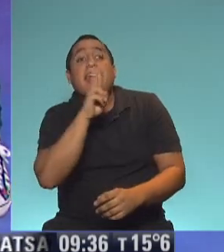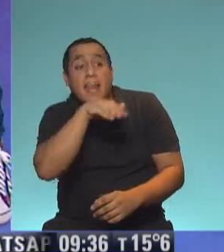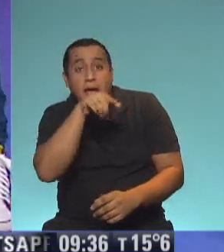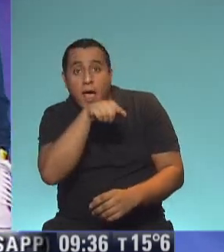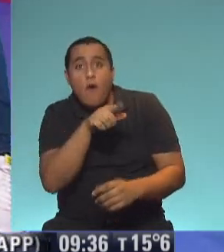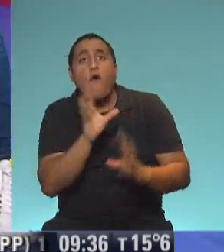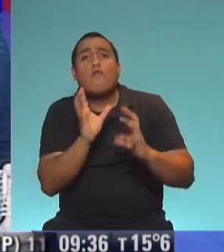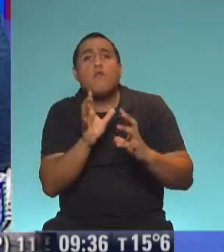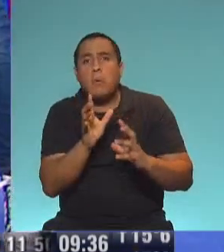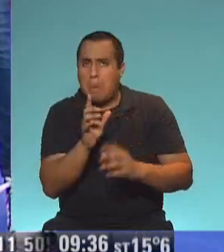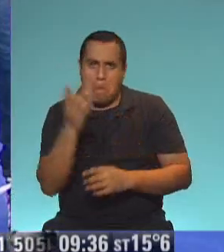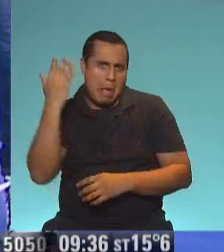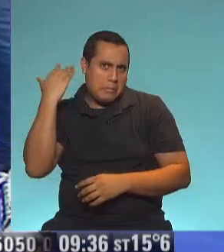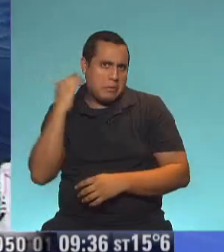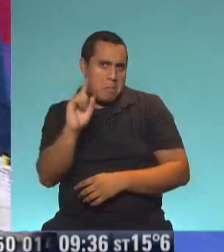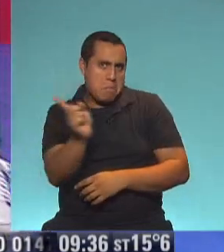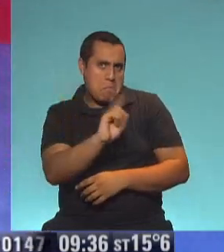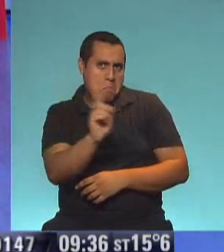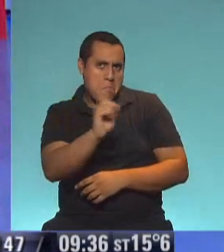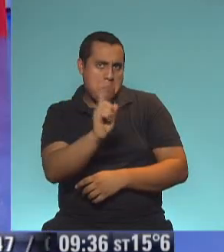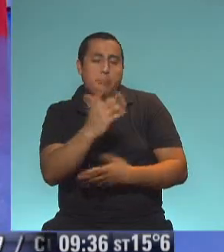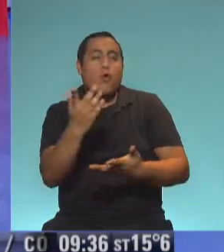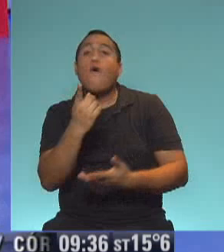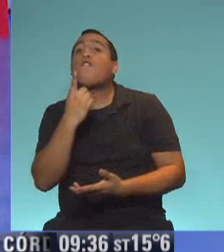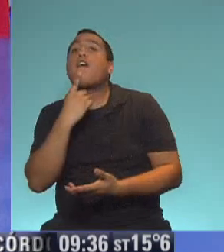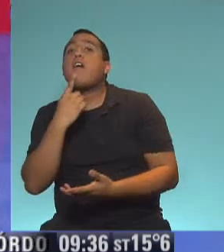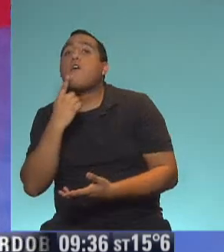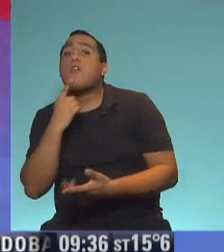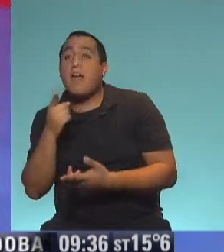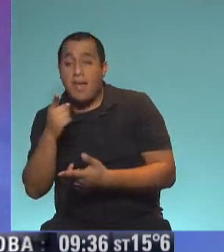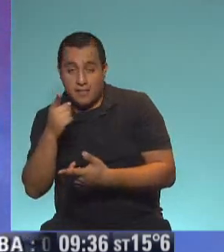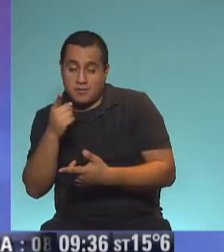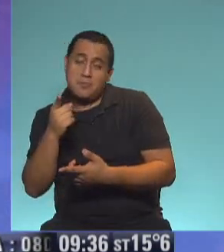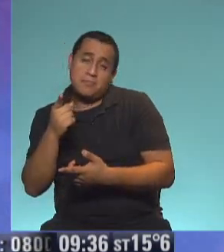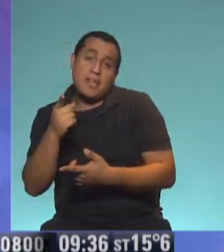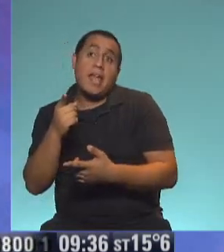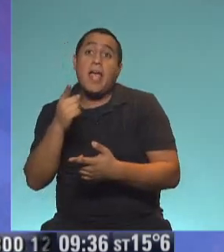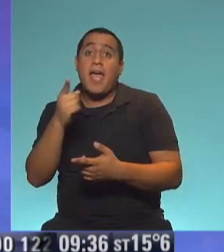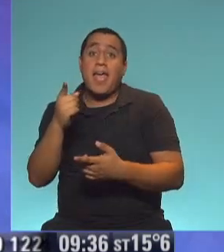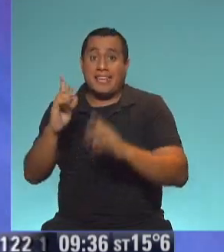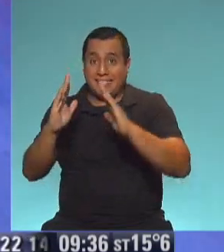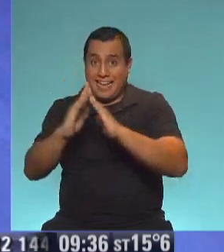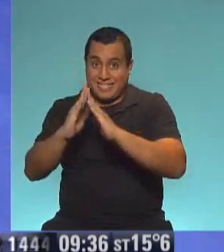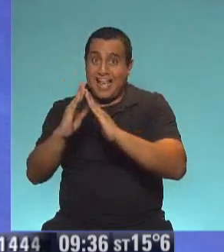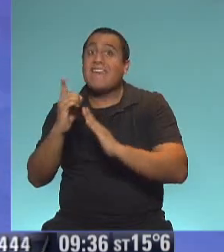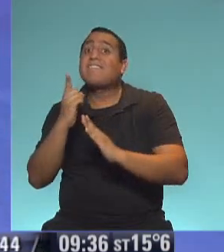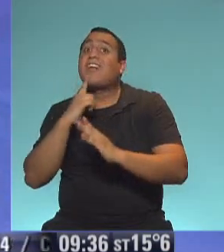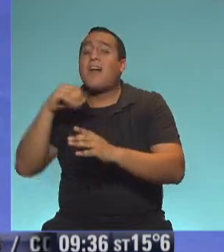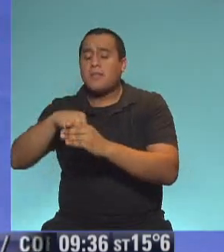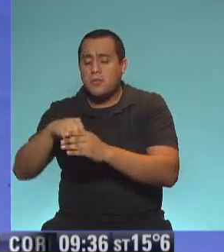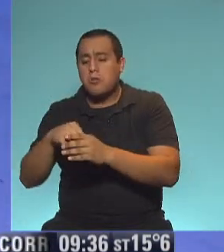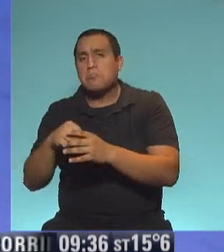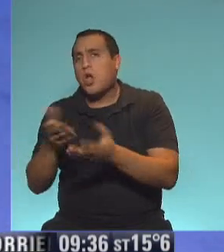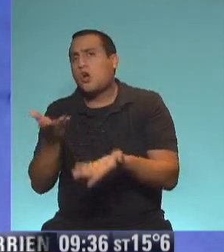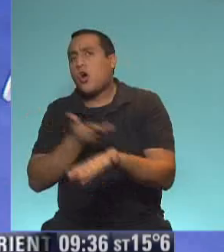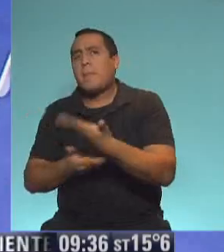al fútbol. No. O que por ahí los varones de la casa estuvieran compartiendo las tareas que